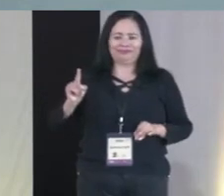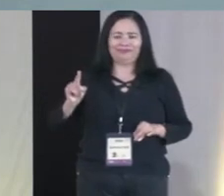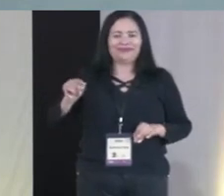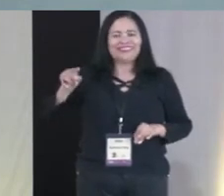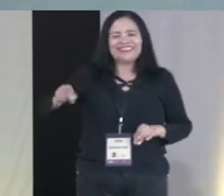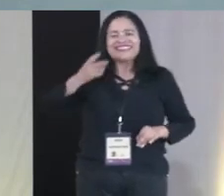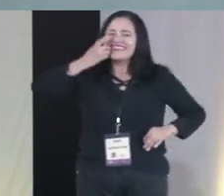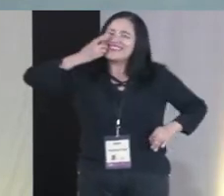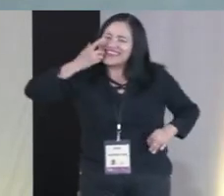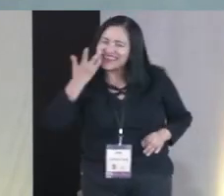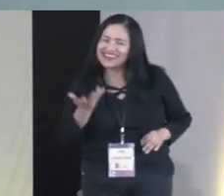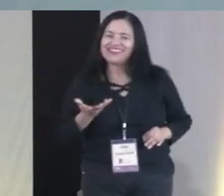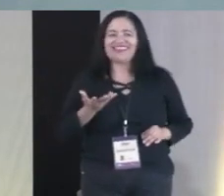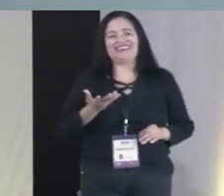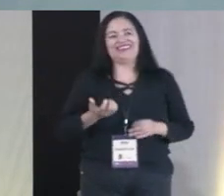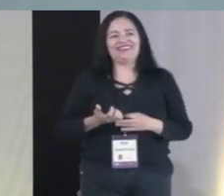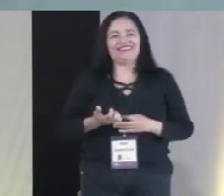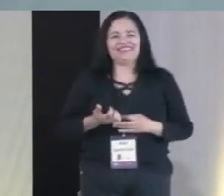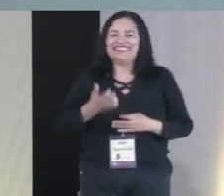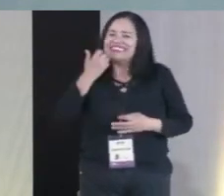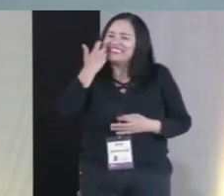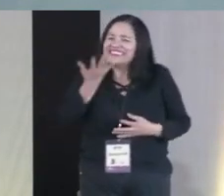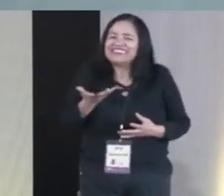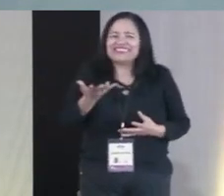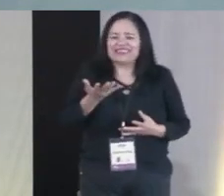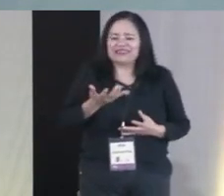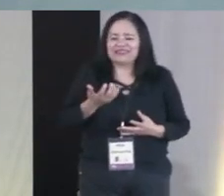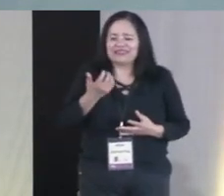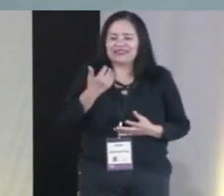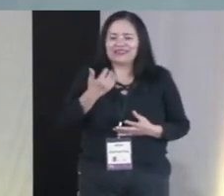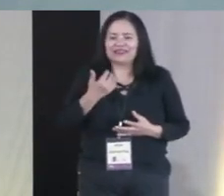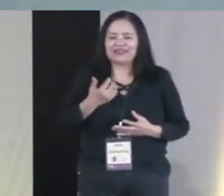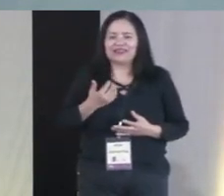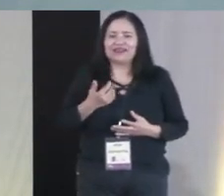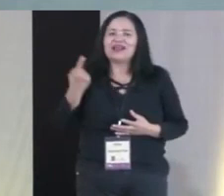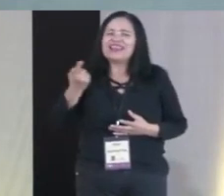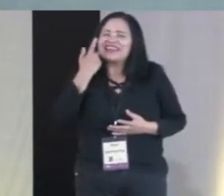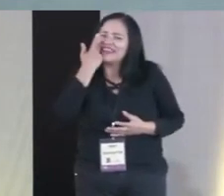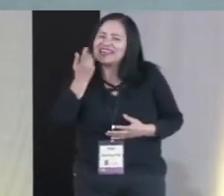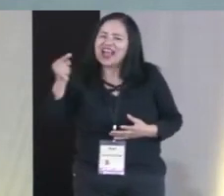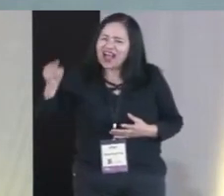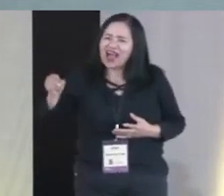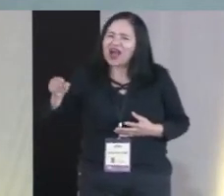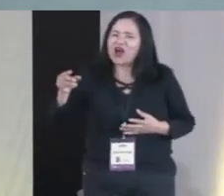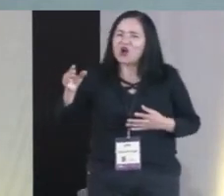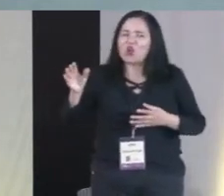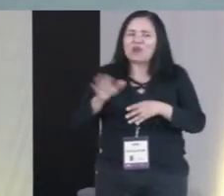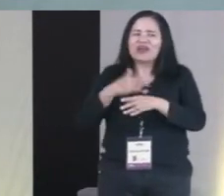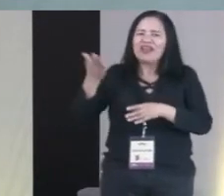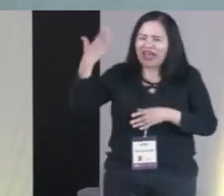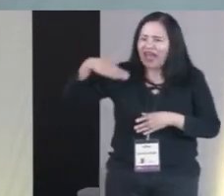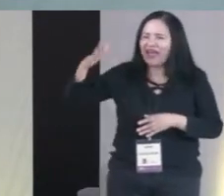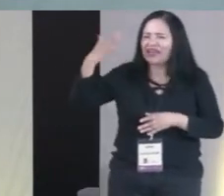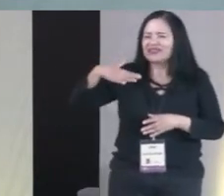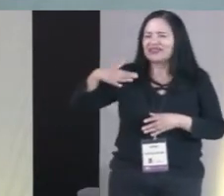de ganas. ¿Qué movía a un individuo como estos en el siglo